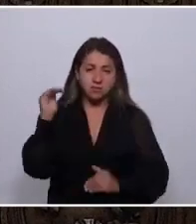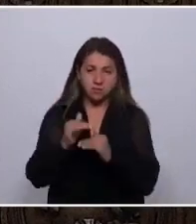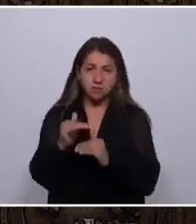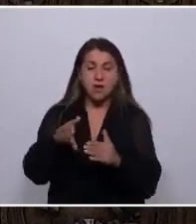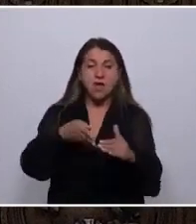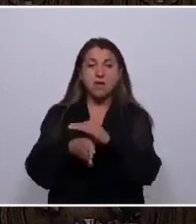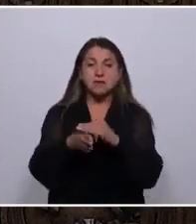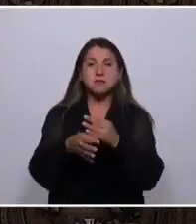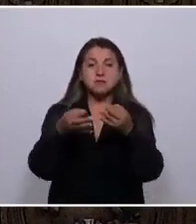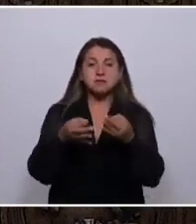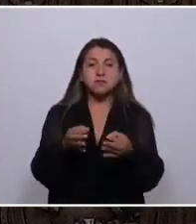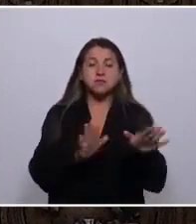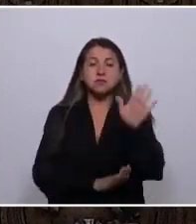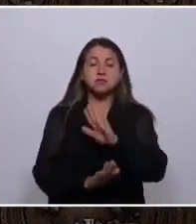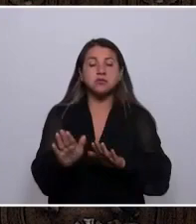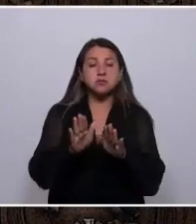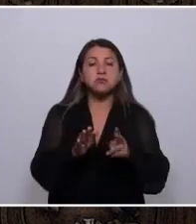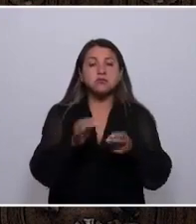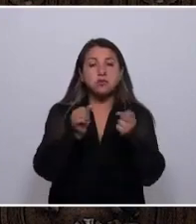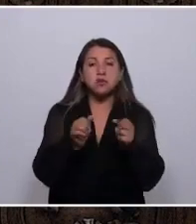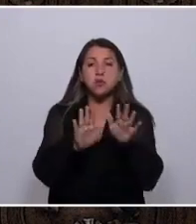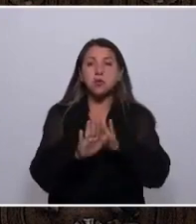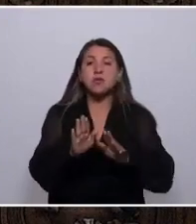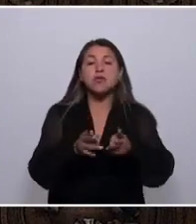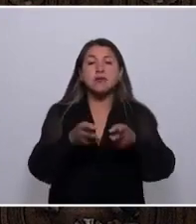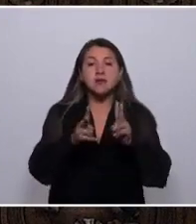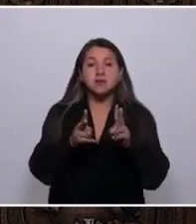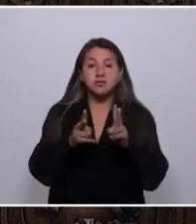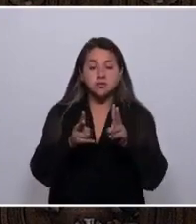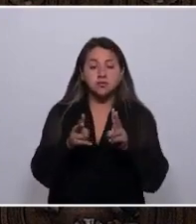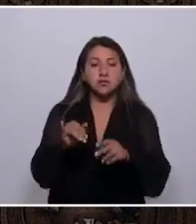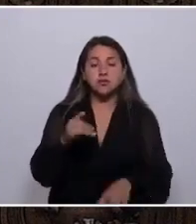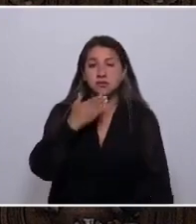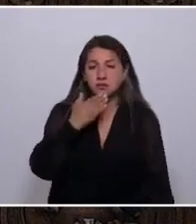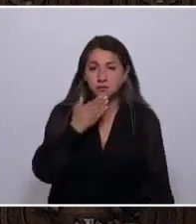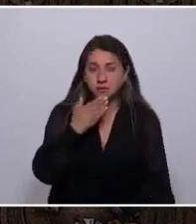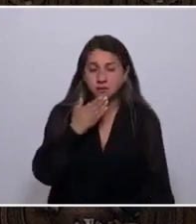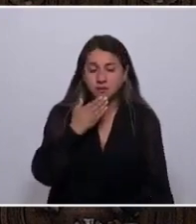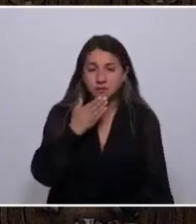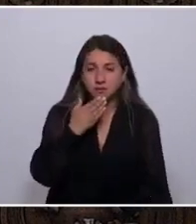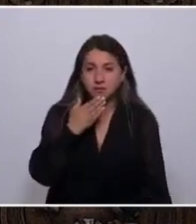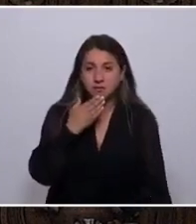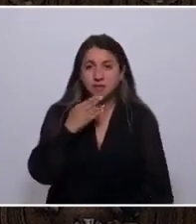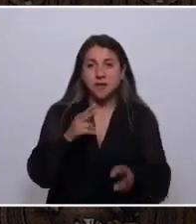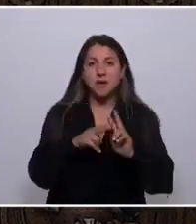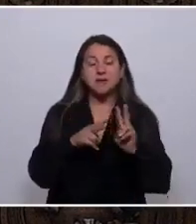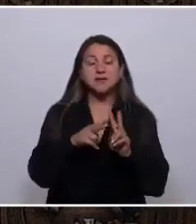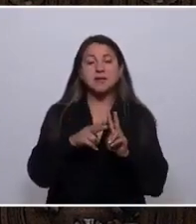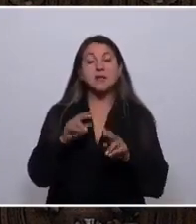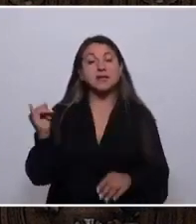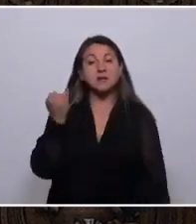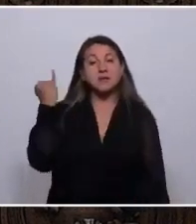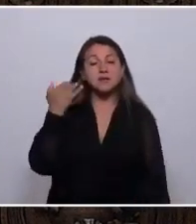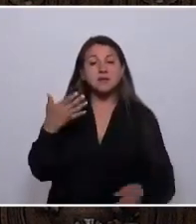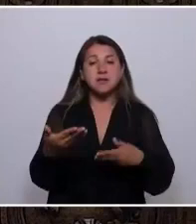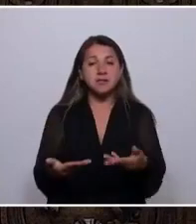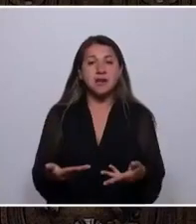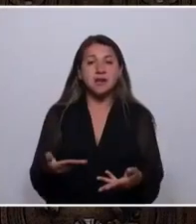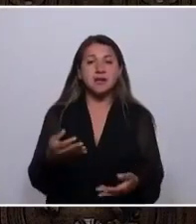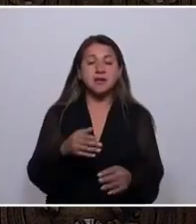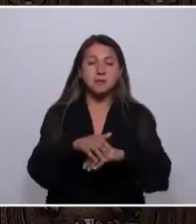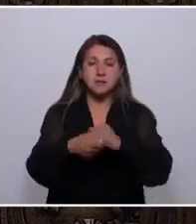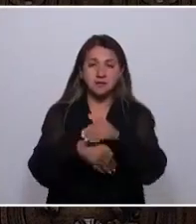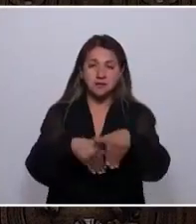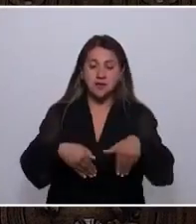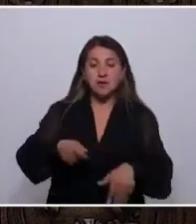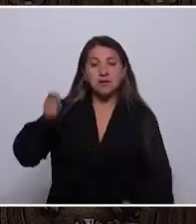los mecanismos de protección de los derechos y asegurar una tutela jurisdiccional efectiva, como también la independencia e imparcialidad de los tribunales y el debido